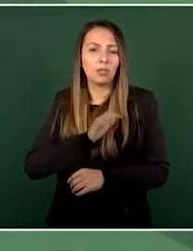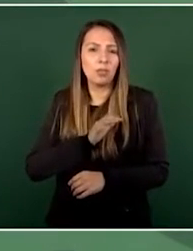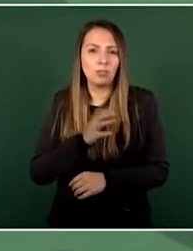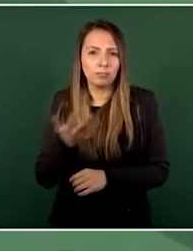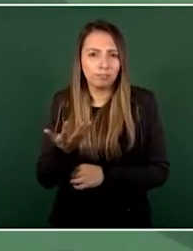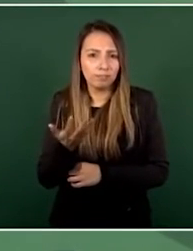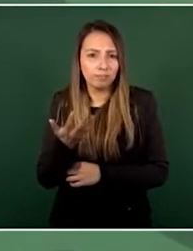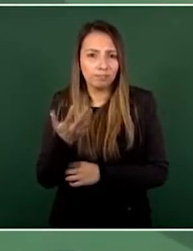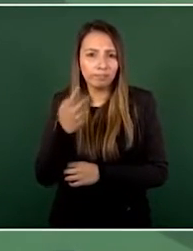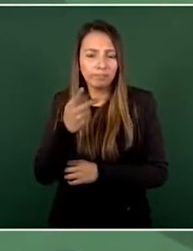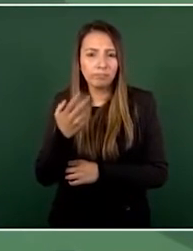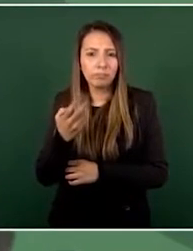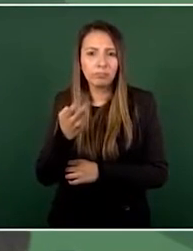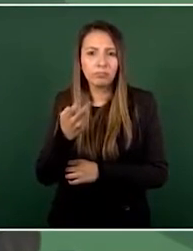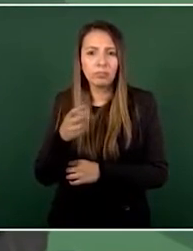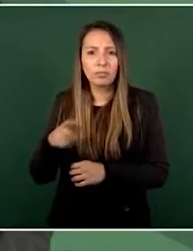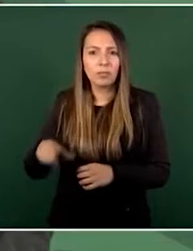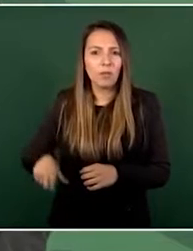Ningún gobierno extranjero